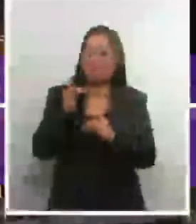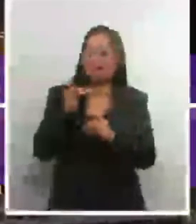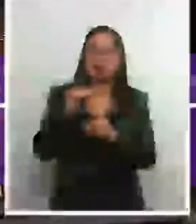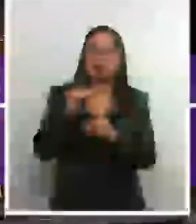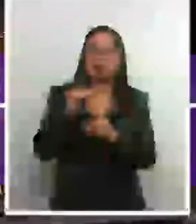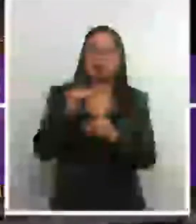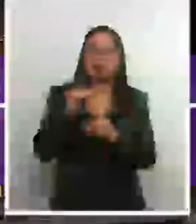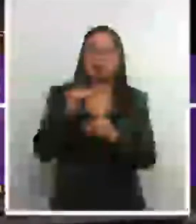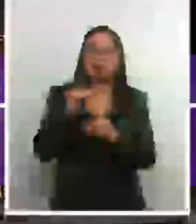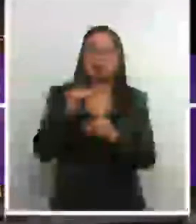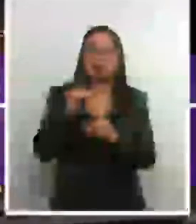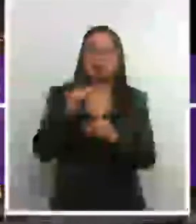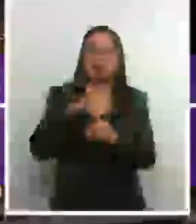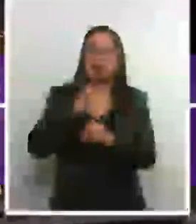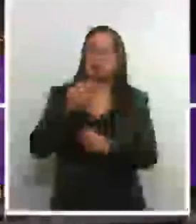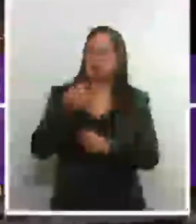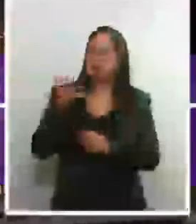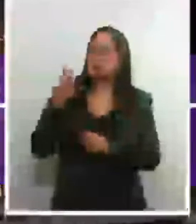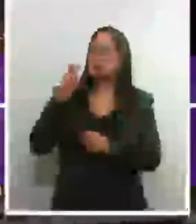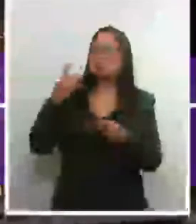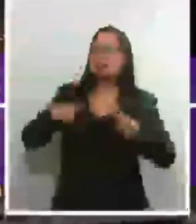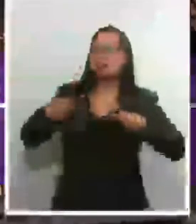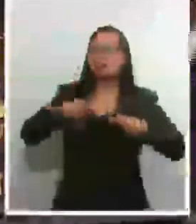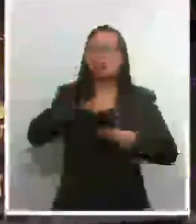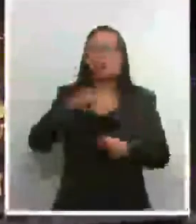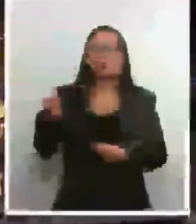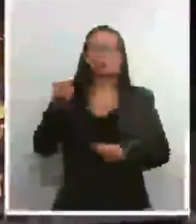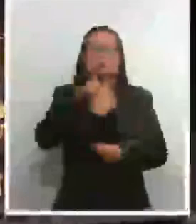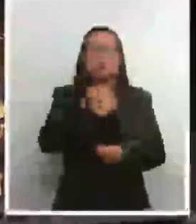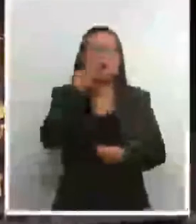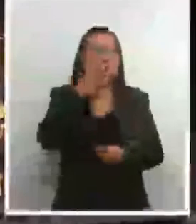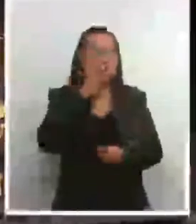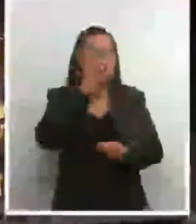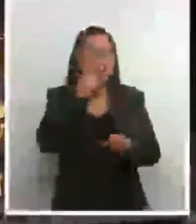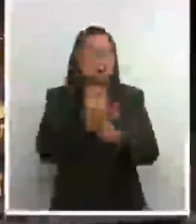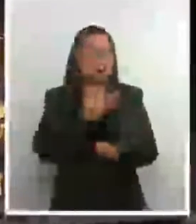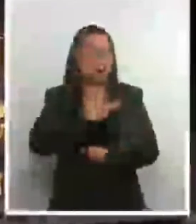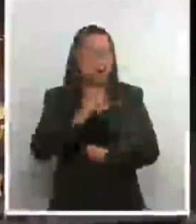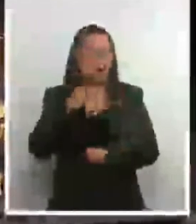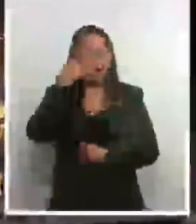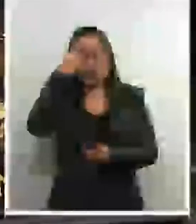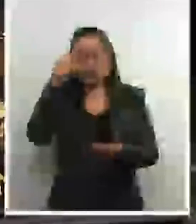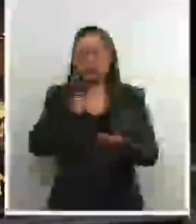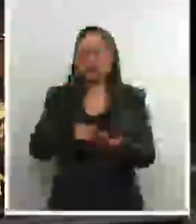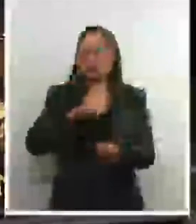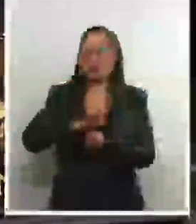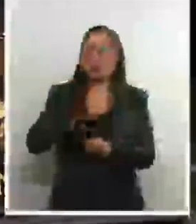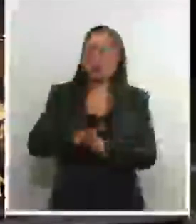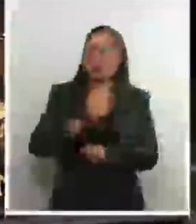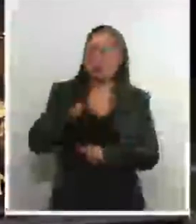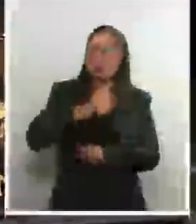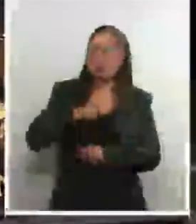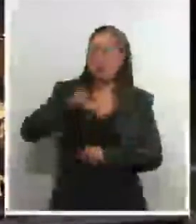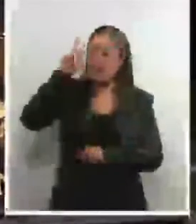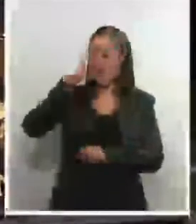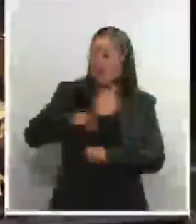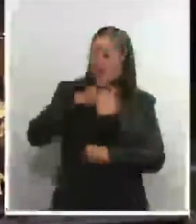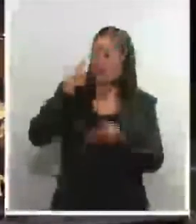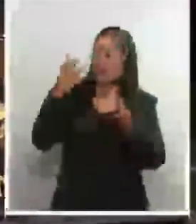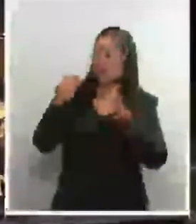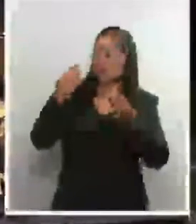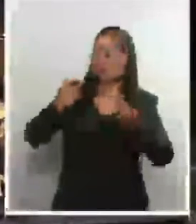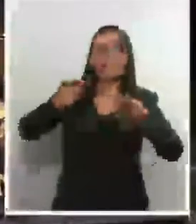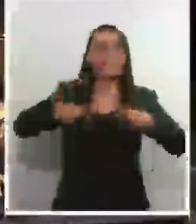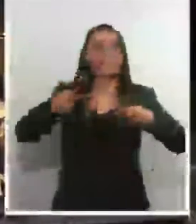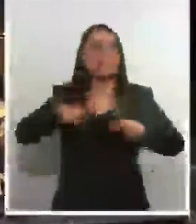demasiado el universo de personas que puedan ejercer esta función. Yo no creo que haya un gran número de